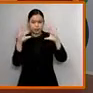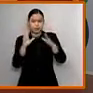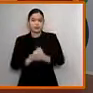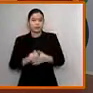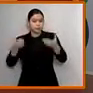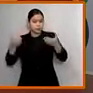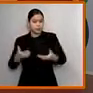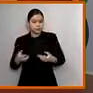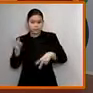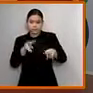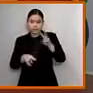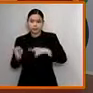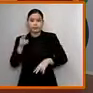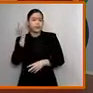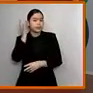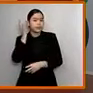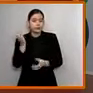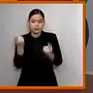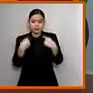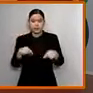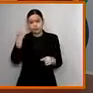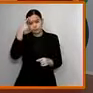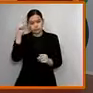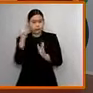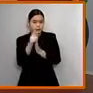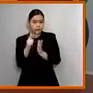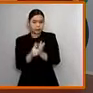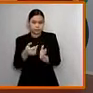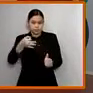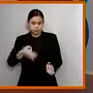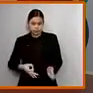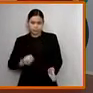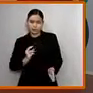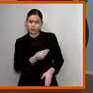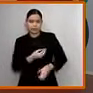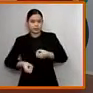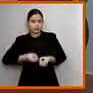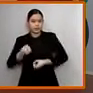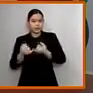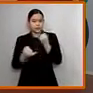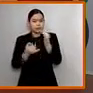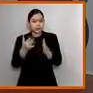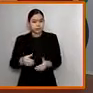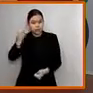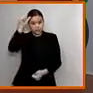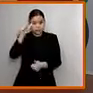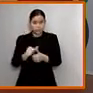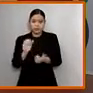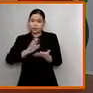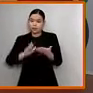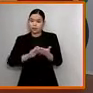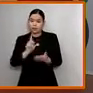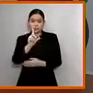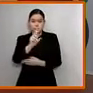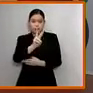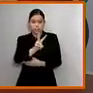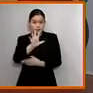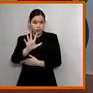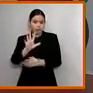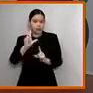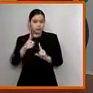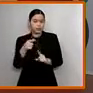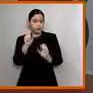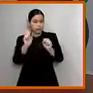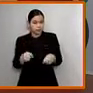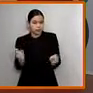la bienvenida a nuestro auditor que está para constatar cada uno de nuestros procesos. Jugadores, les recuerdo que por la inversión de 25 lempiras ustedes